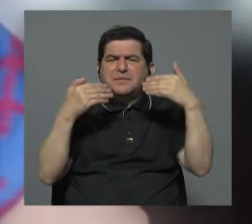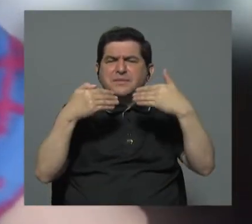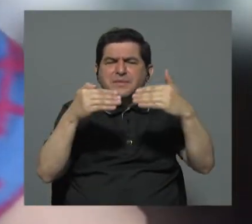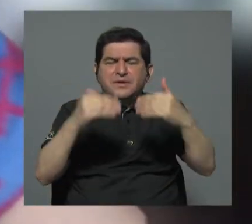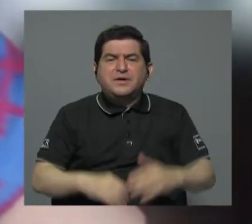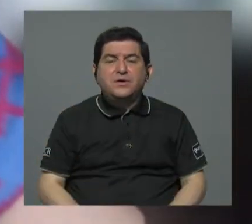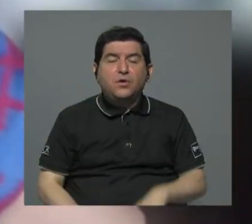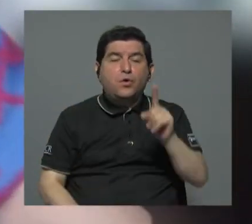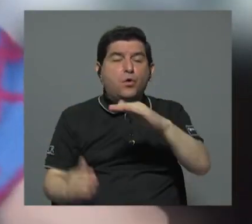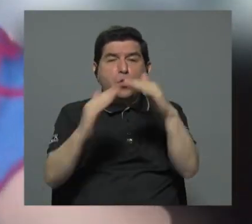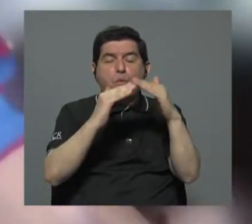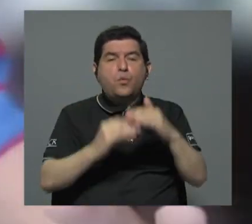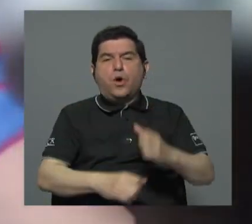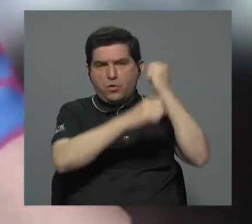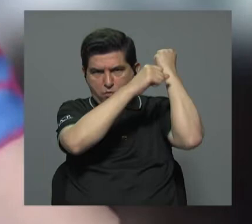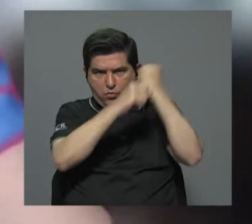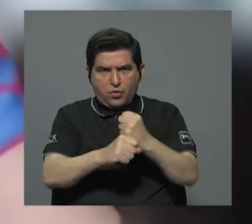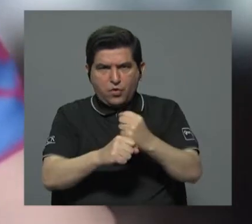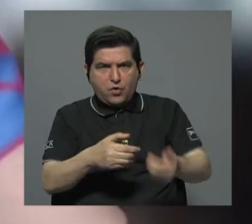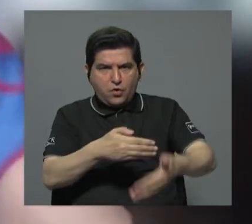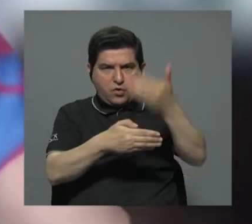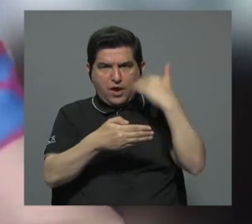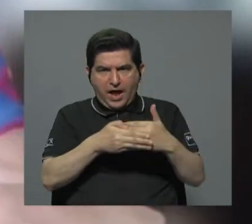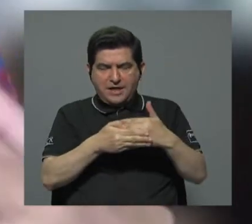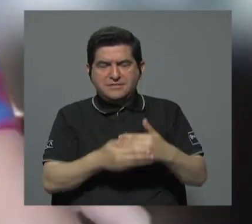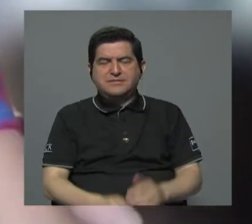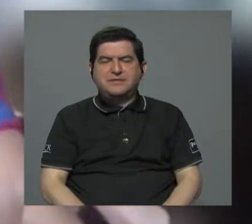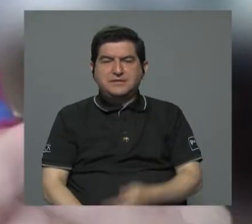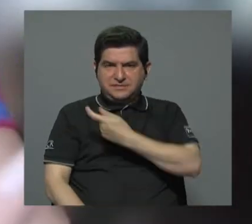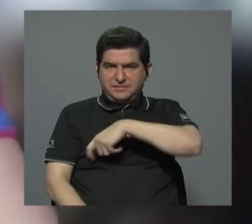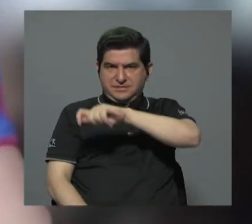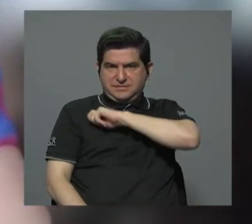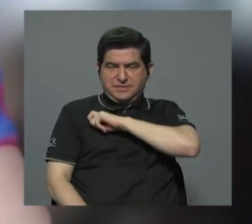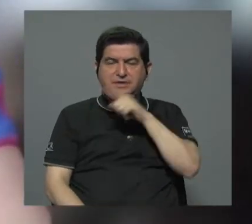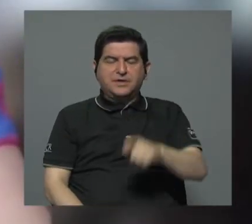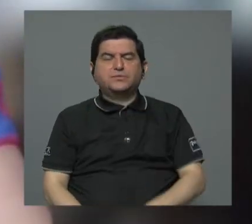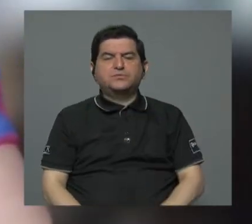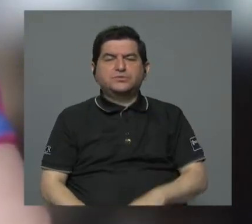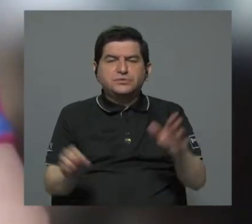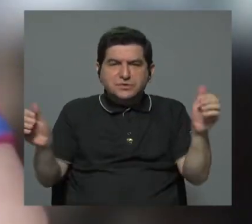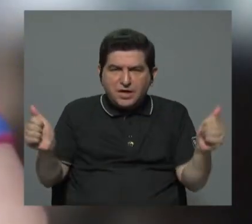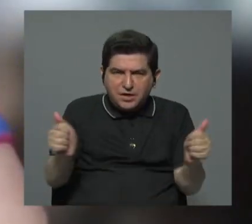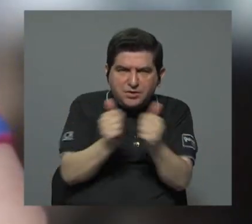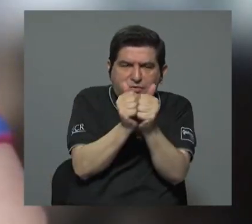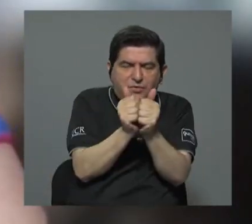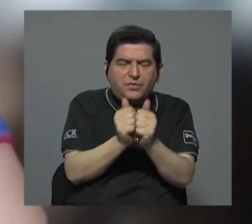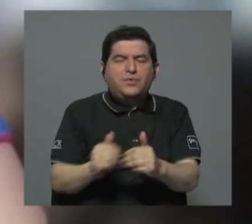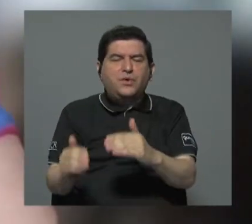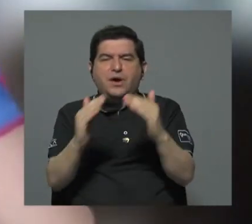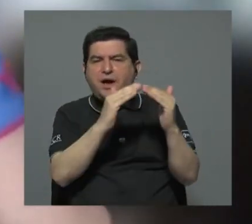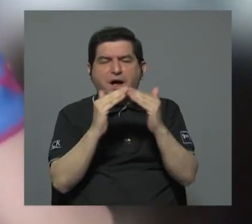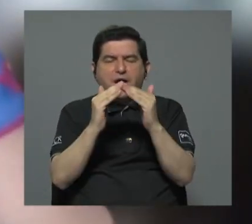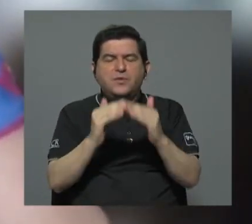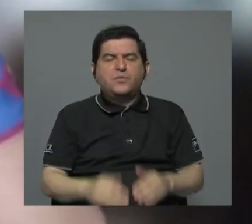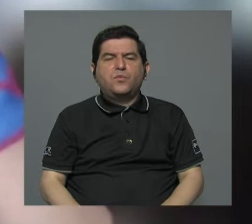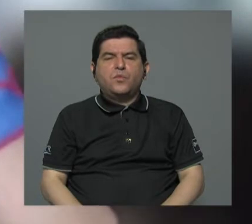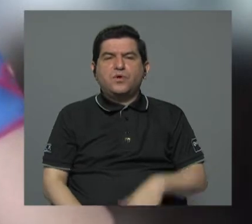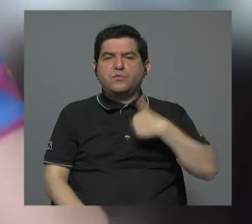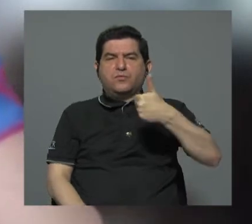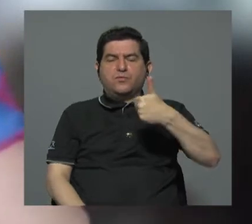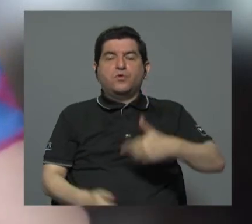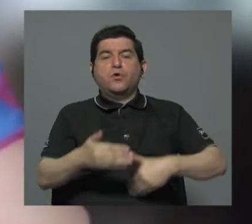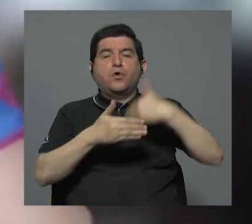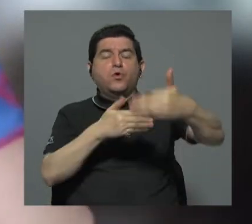te conquistaba a ti, esto antes de llegar los españoles, tú te sumabas a las tropas del pueblo que te había conquistado para